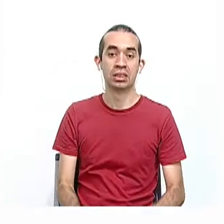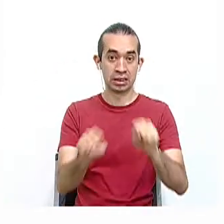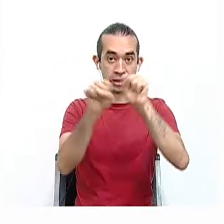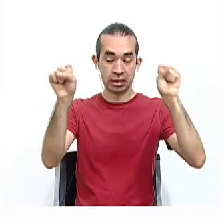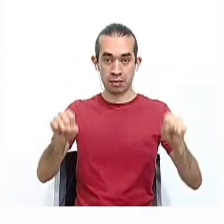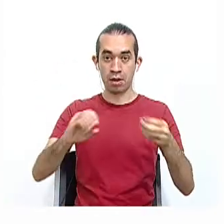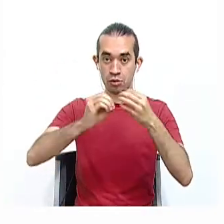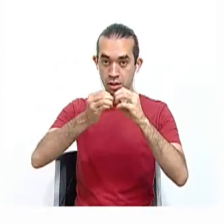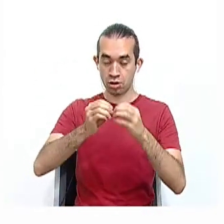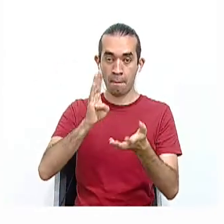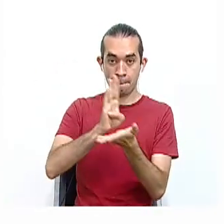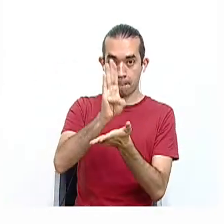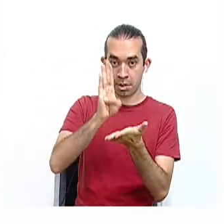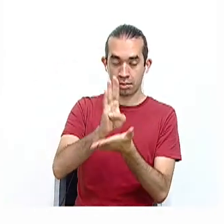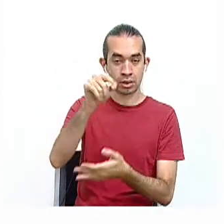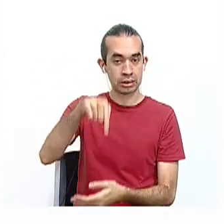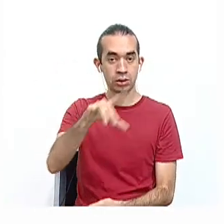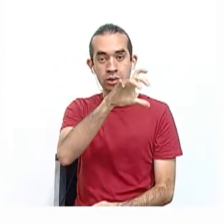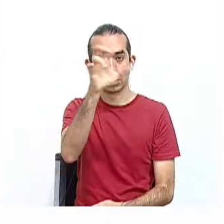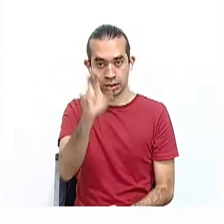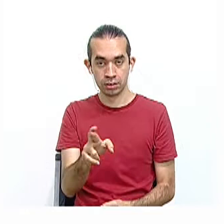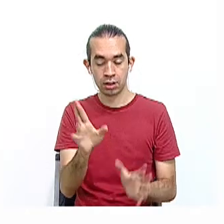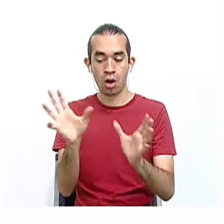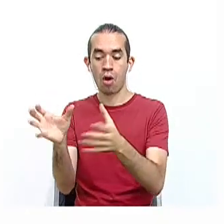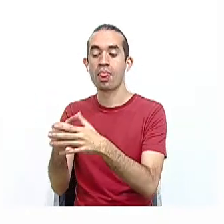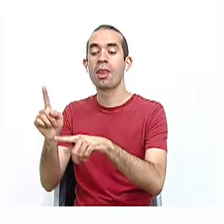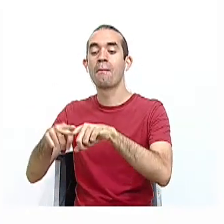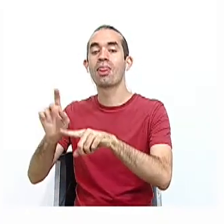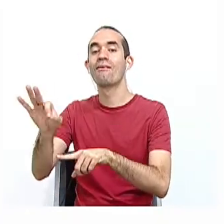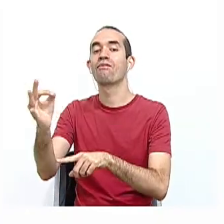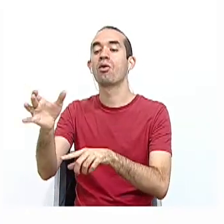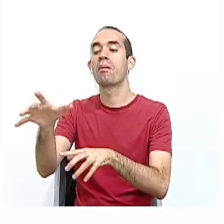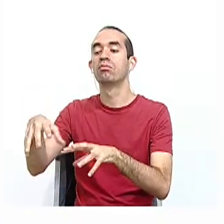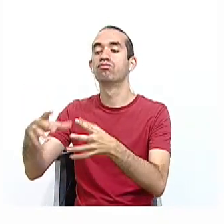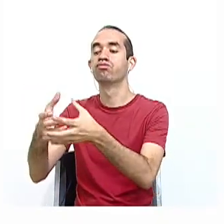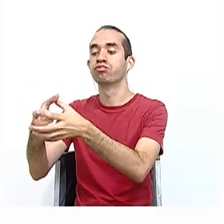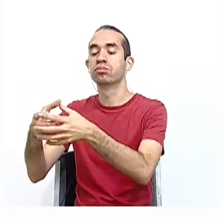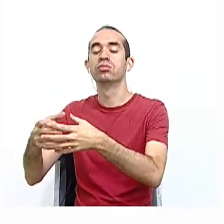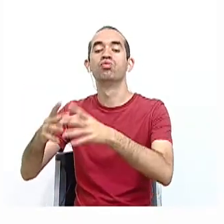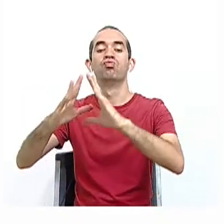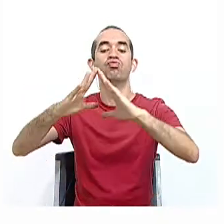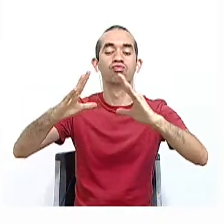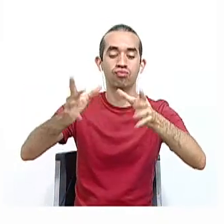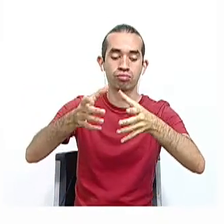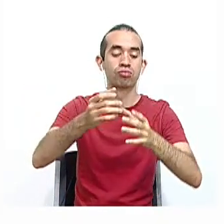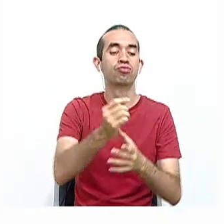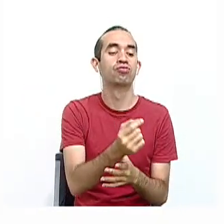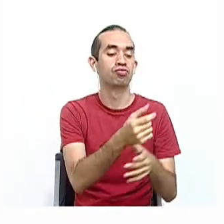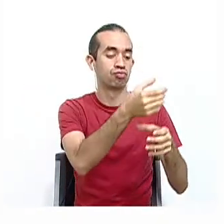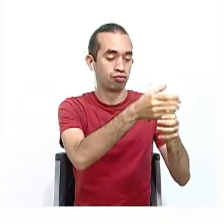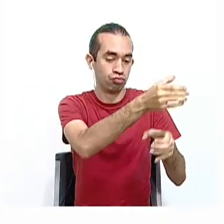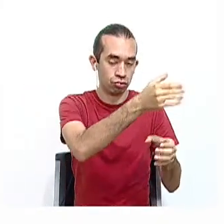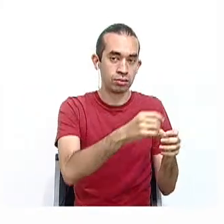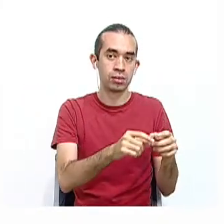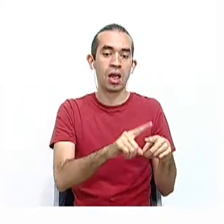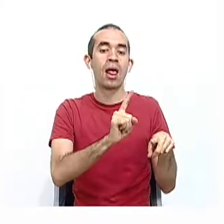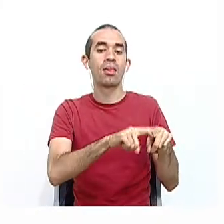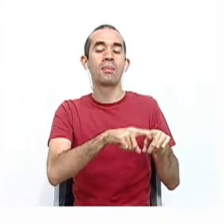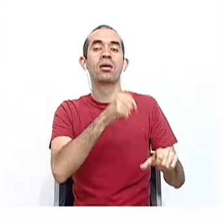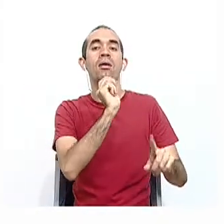Rica clasifican los objetos según su forma y para cada uno de ellos existe una manera particular de